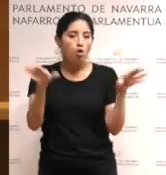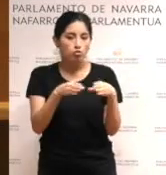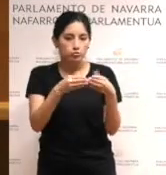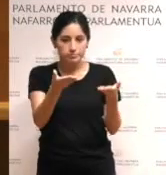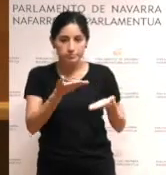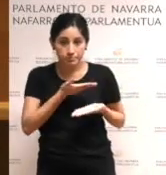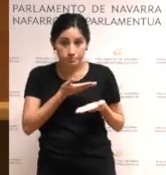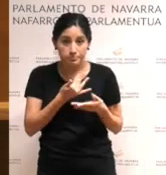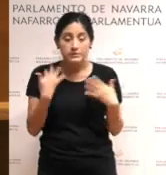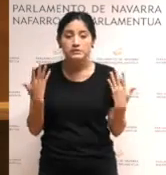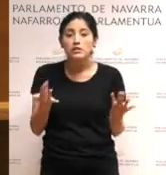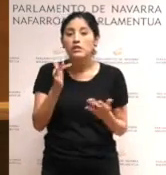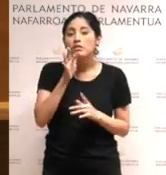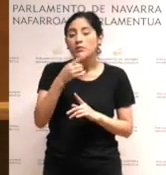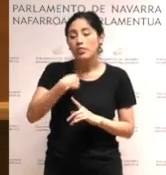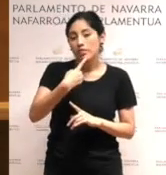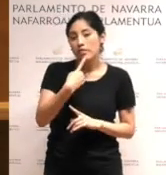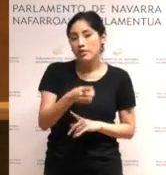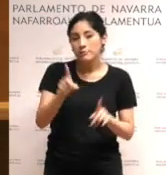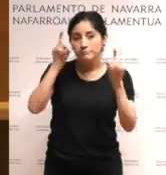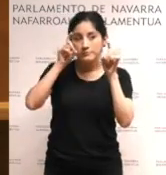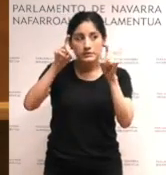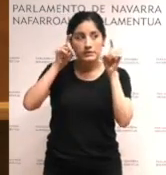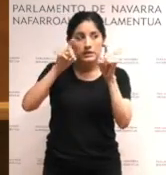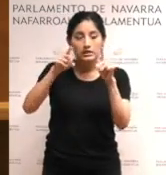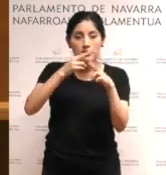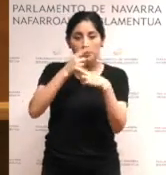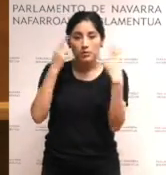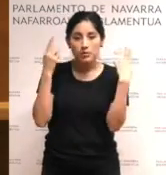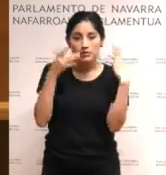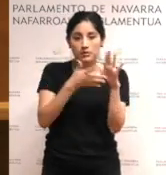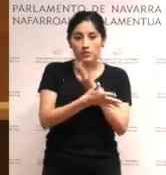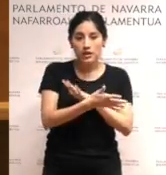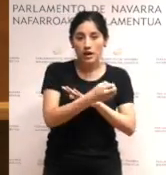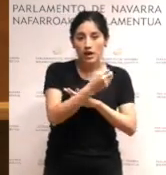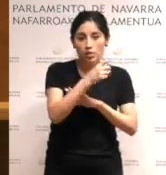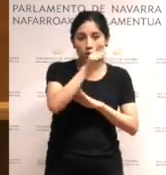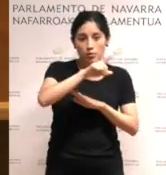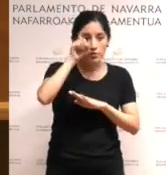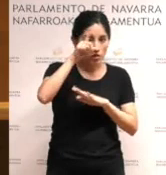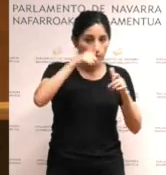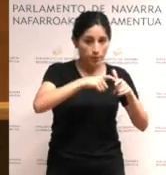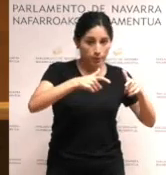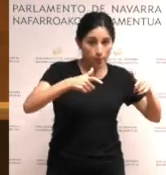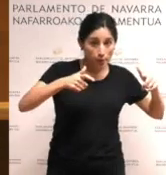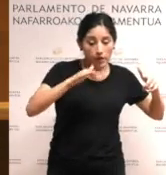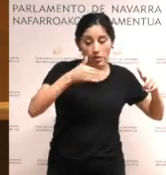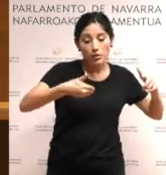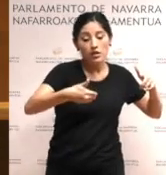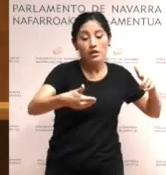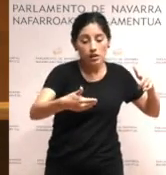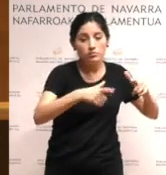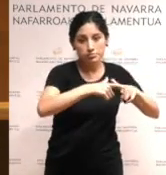meses, tenemos en la enseñanza pública casi un 30% más de profesorado para un sistema que va a recibir en los próximos años más